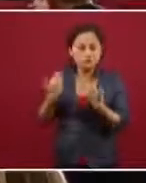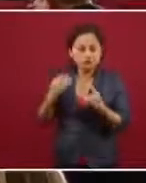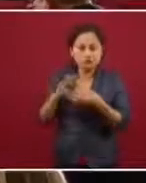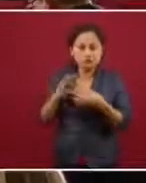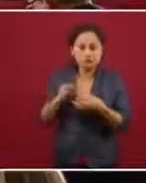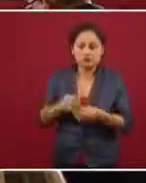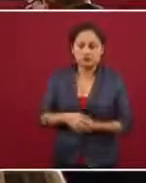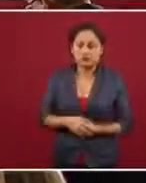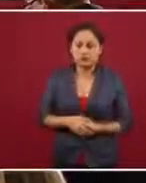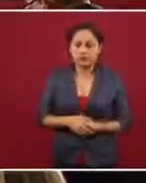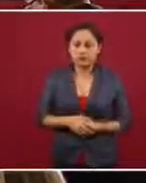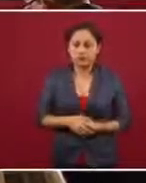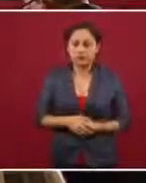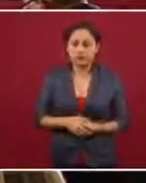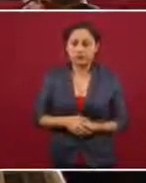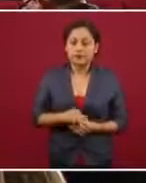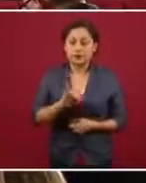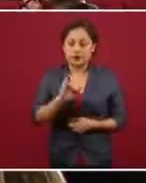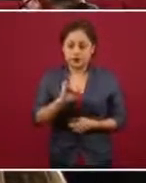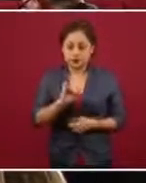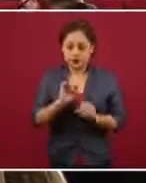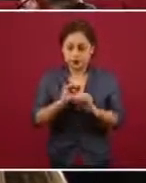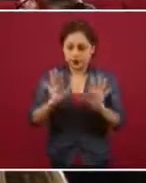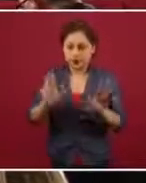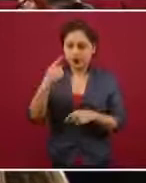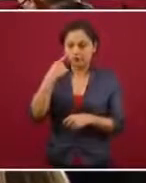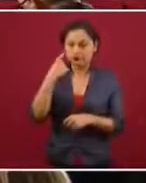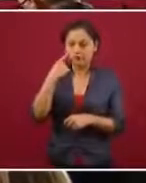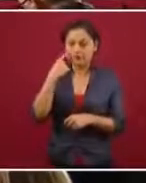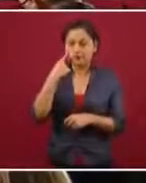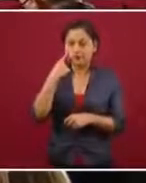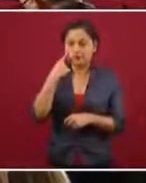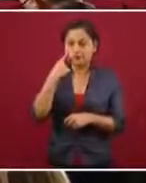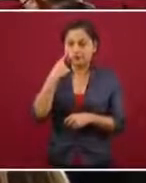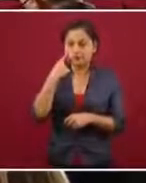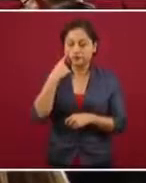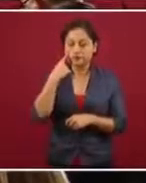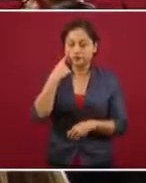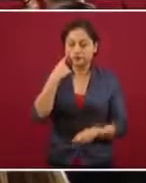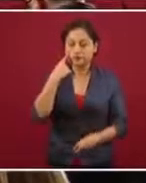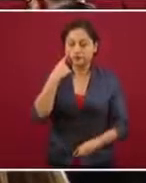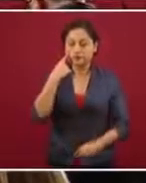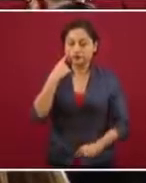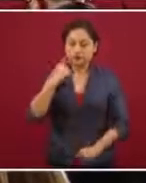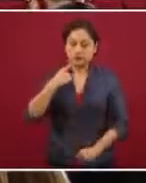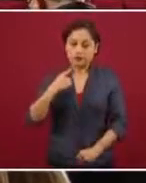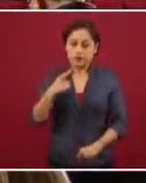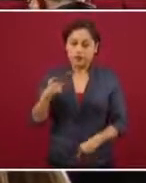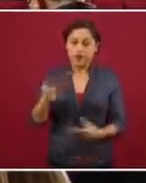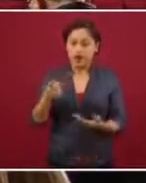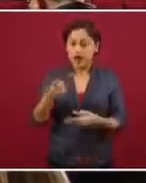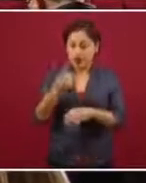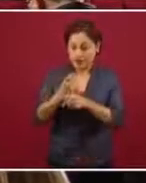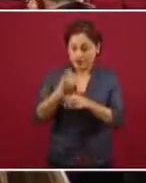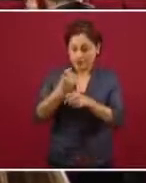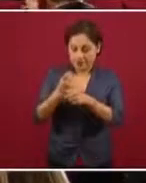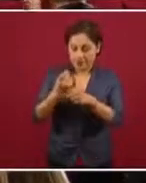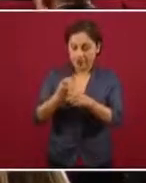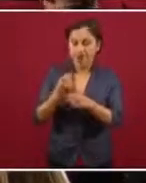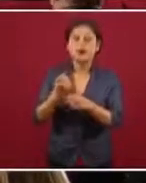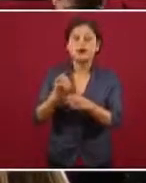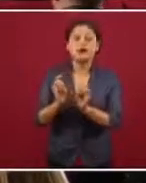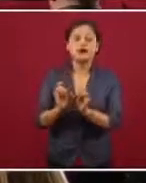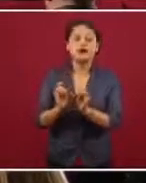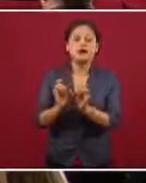gusto. Respecto a la duración de este primer escenario, recuerden que hemos explicado que le llamamos